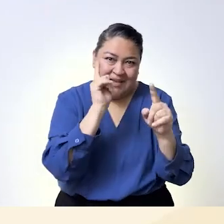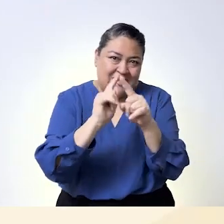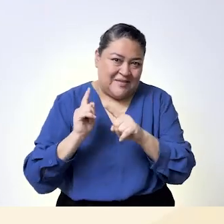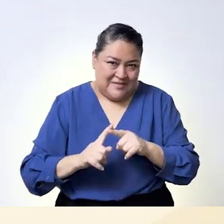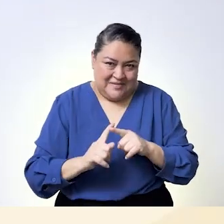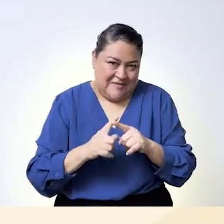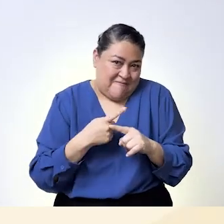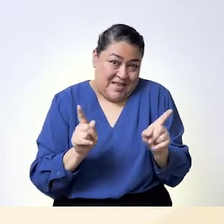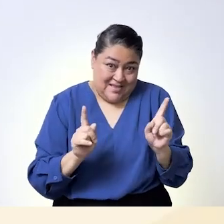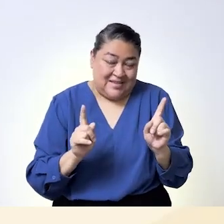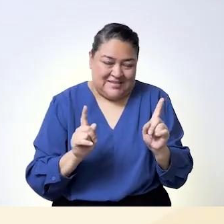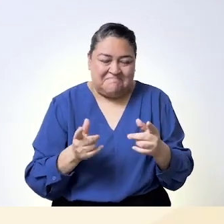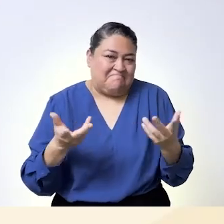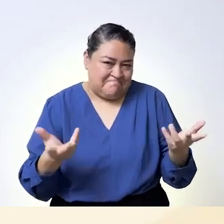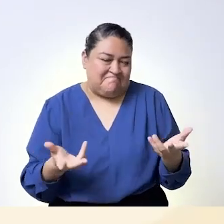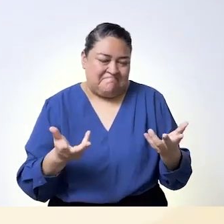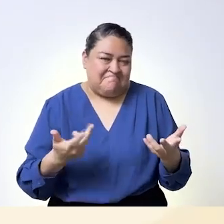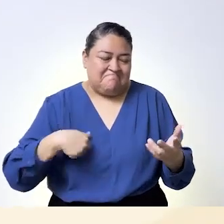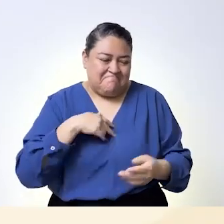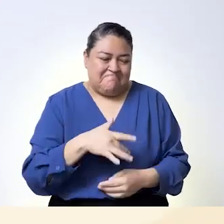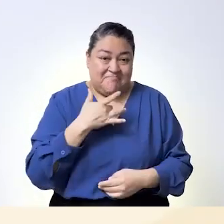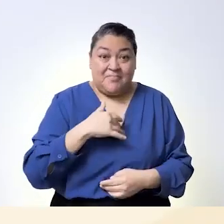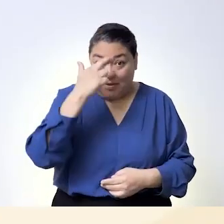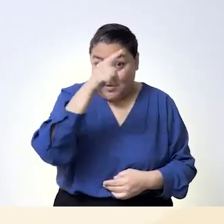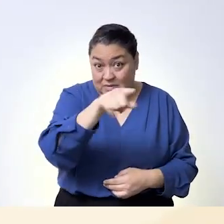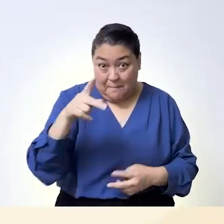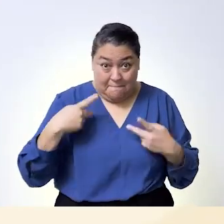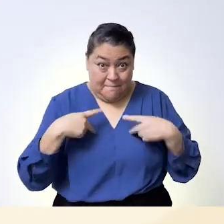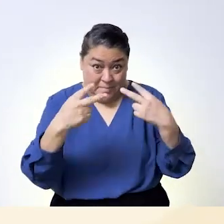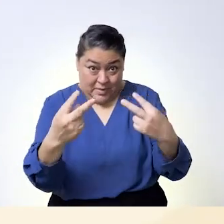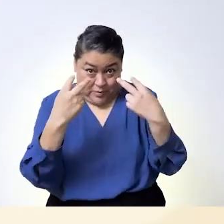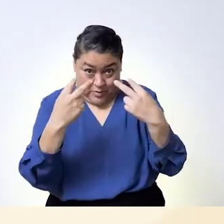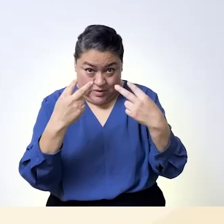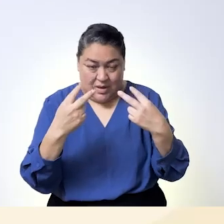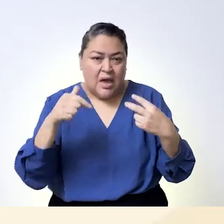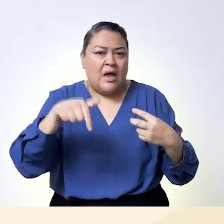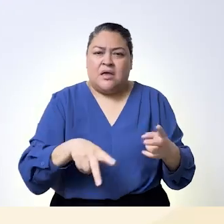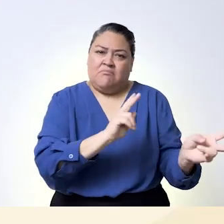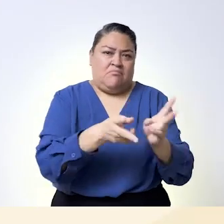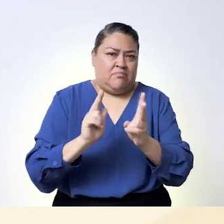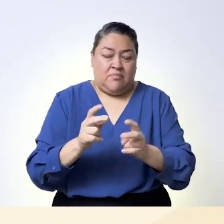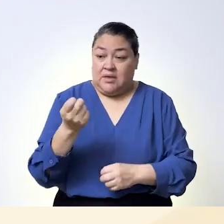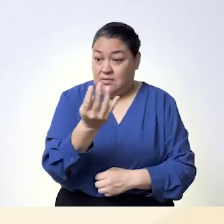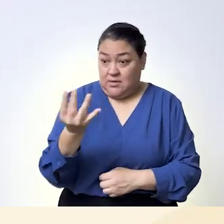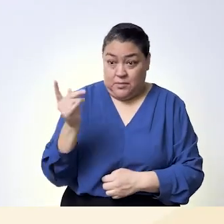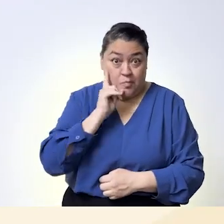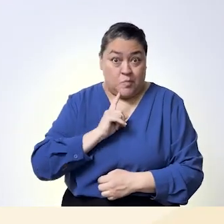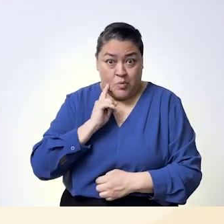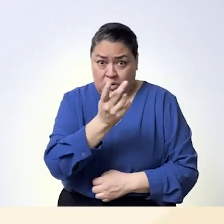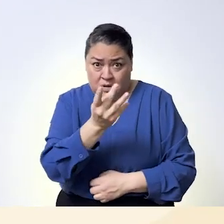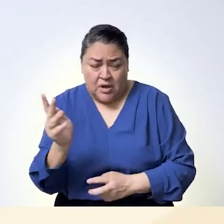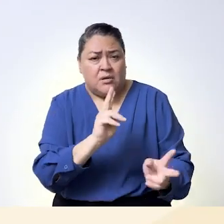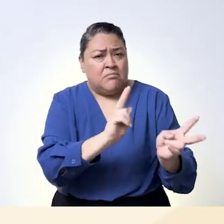comienzo con esta plática. Les recuerdo a todas las personas que nos están viendo que este es un diálogo muy abierto. Las panelistas